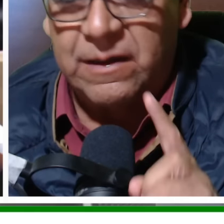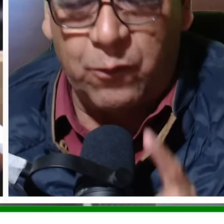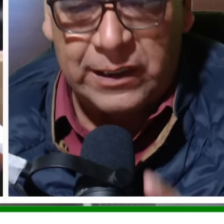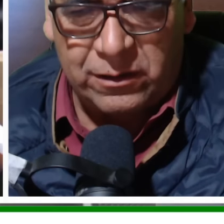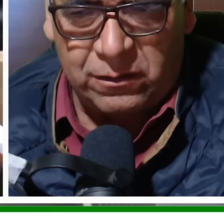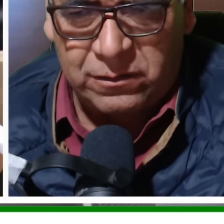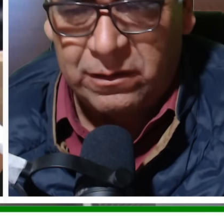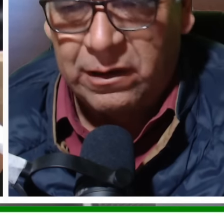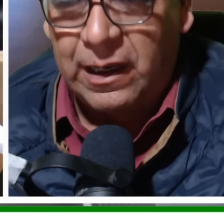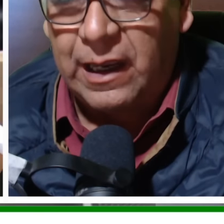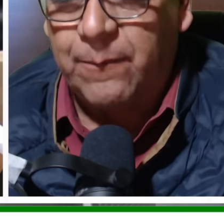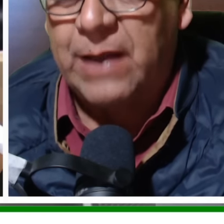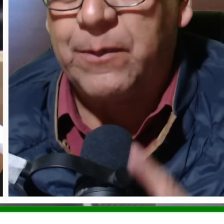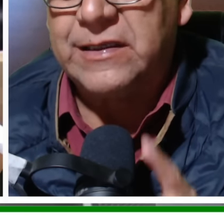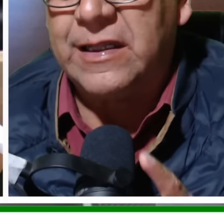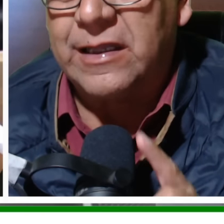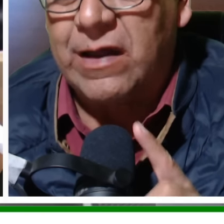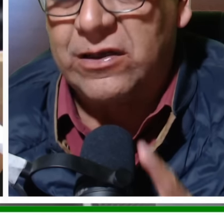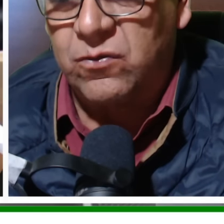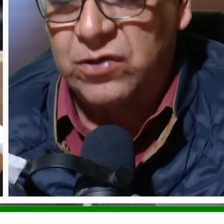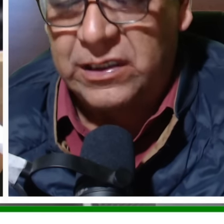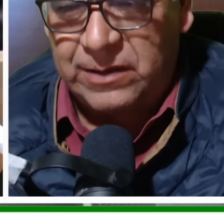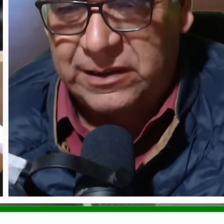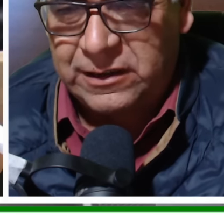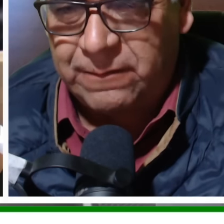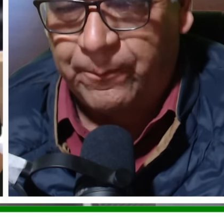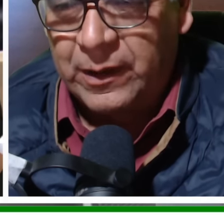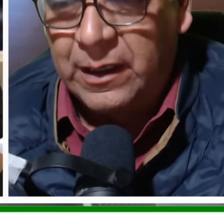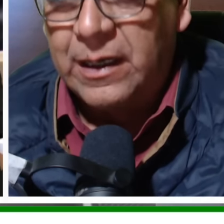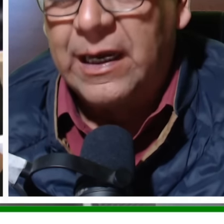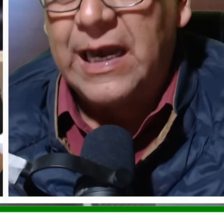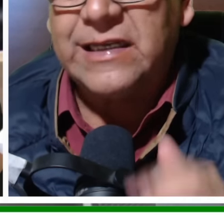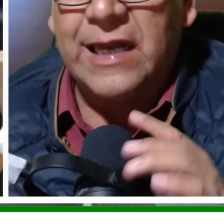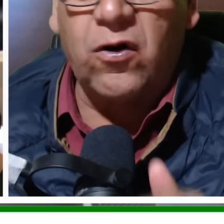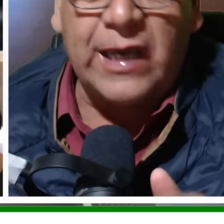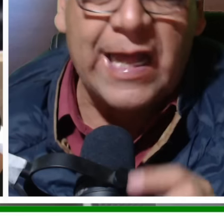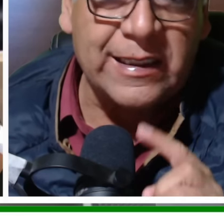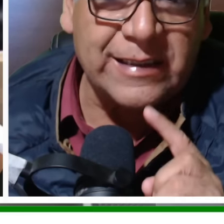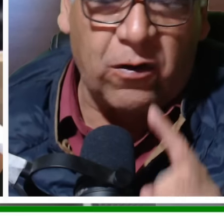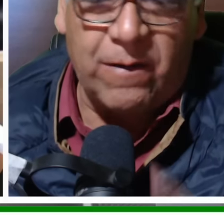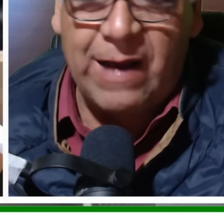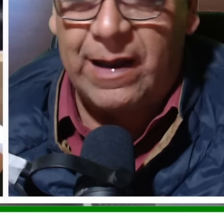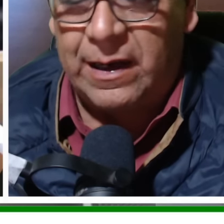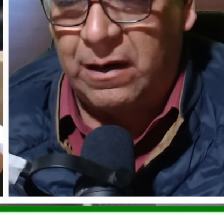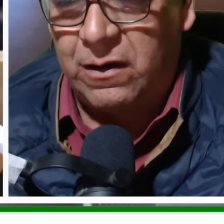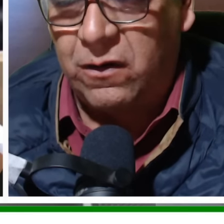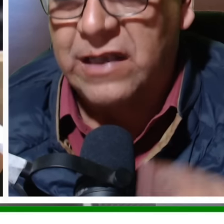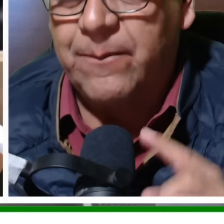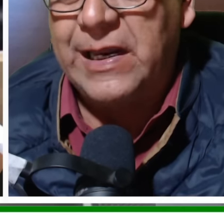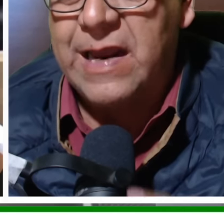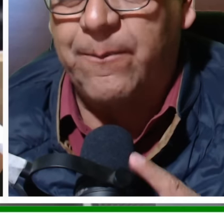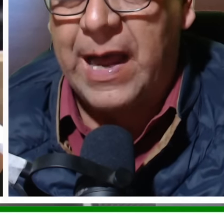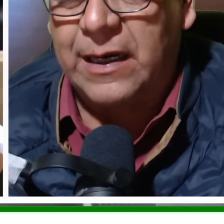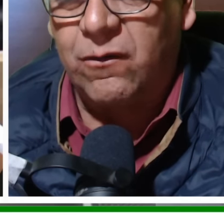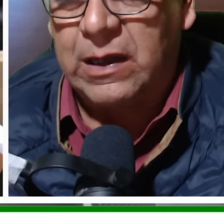sus impuestos el presidente lo ha dicho muchas veces es dinero que antes se robaban los del